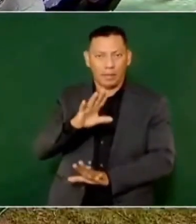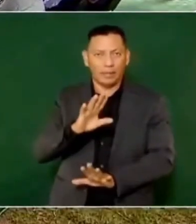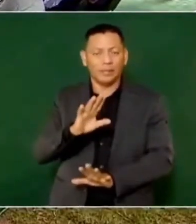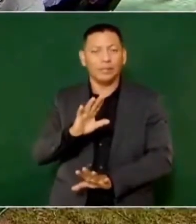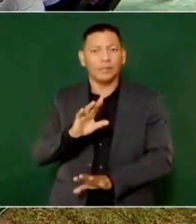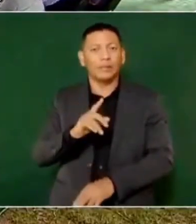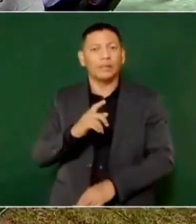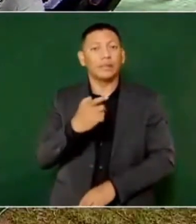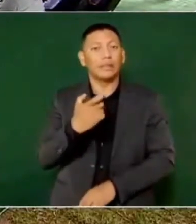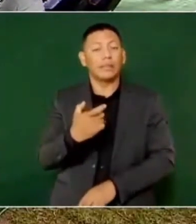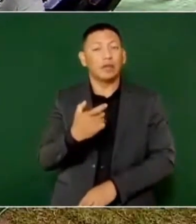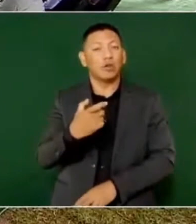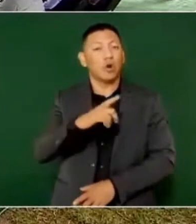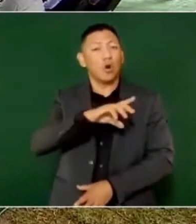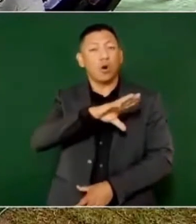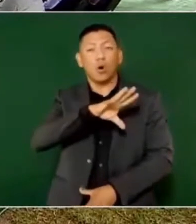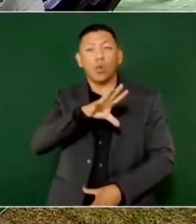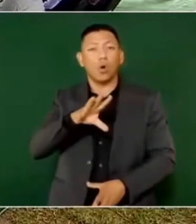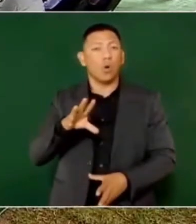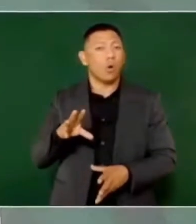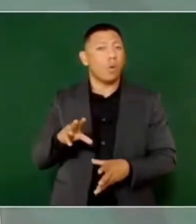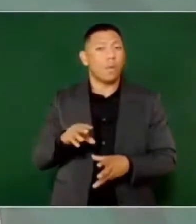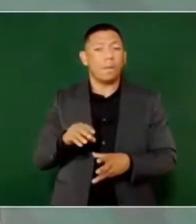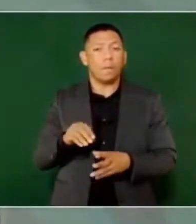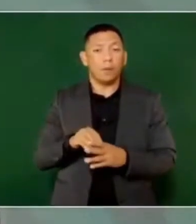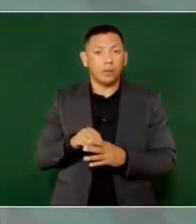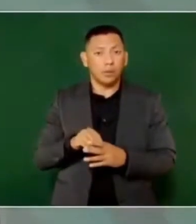se le devolvió